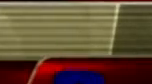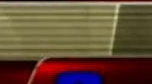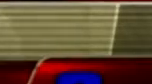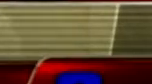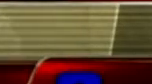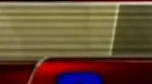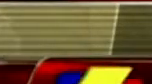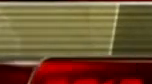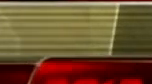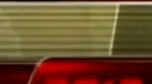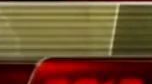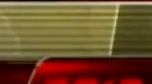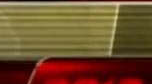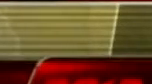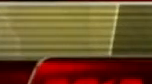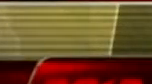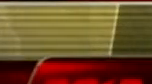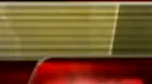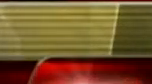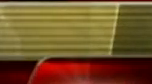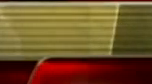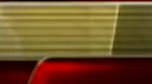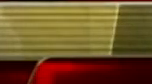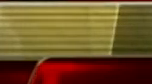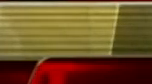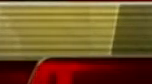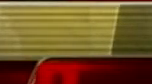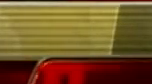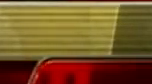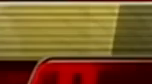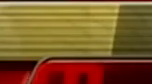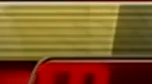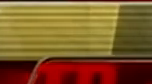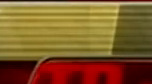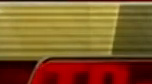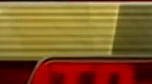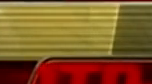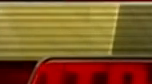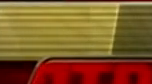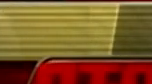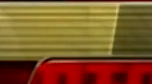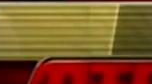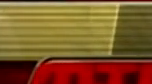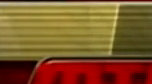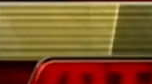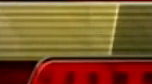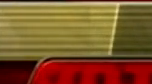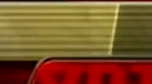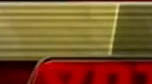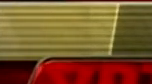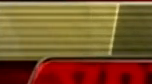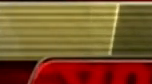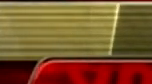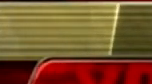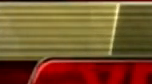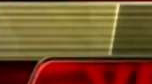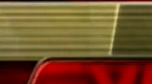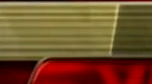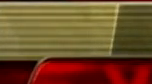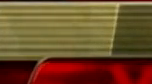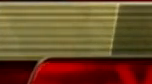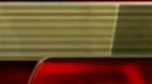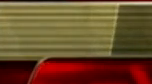de venezolanas y venezolanos que deben acudir a los centros de votación. Vamos todos. Vamos todas, exceptuando los estados andinos, que tenemos